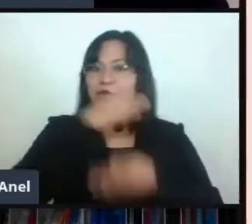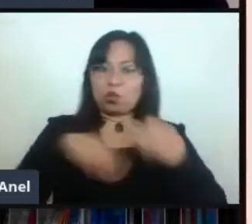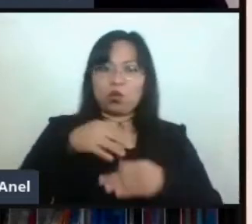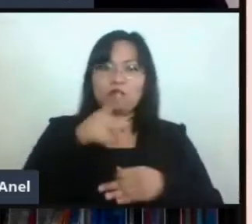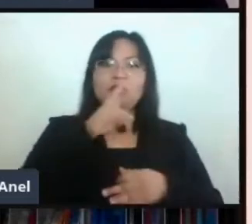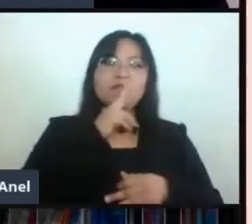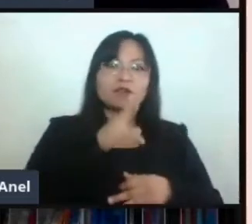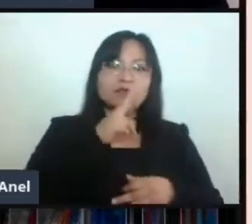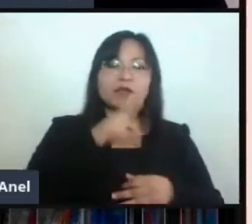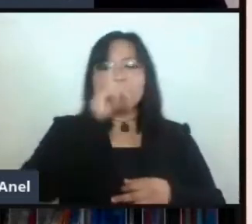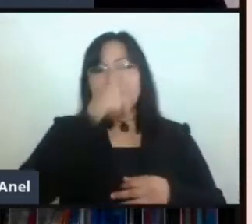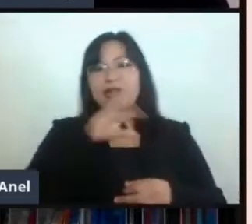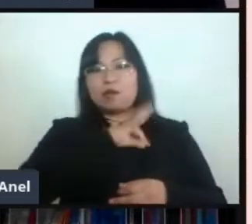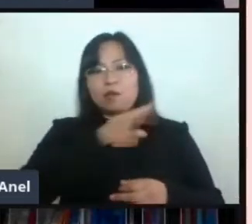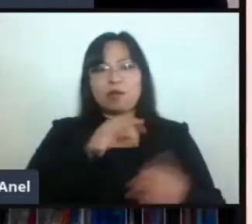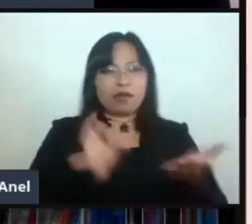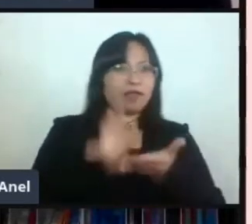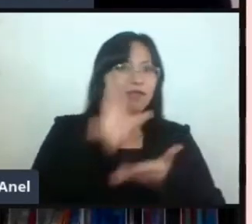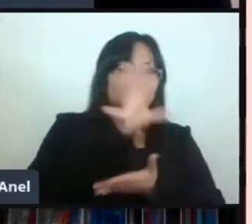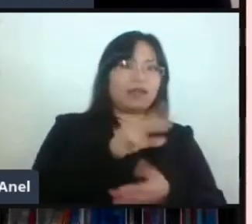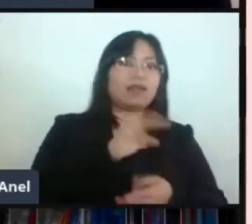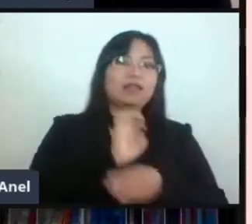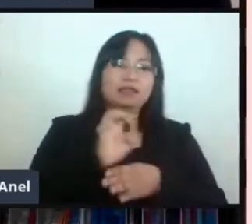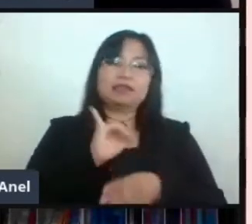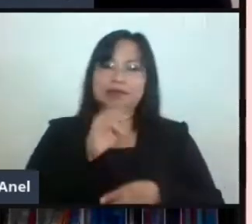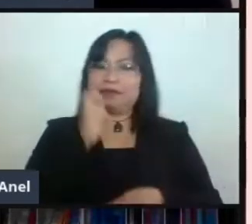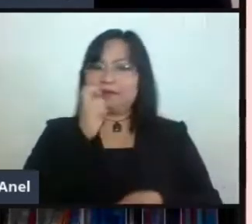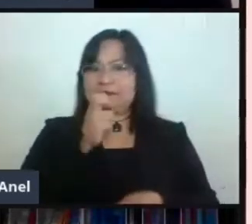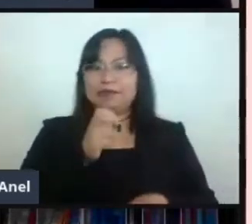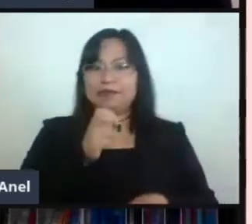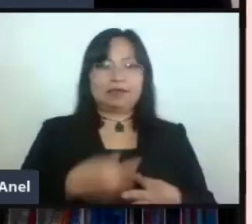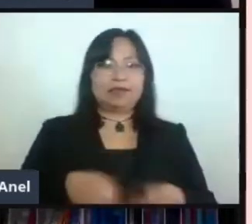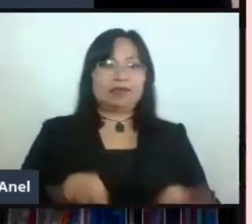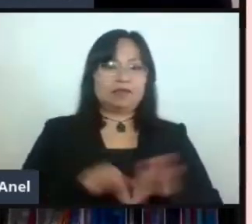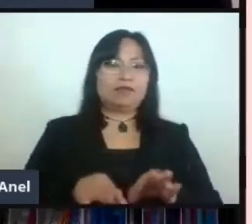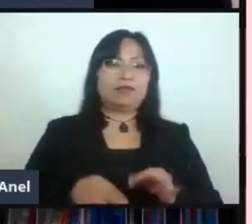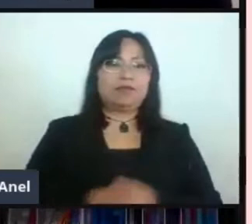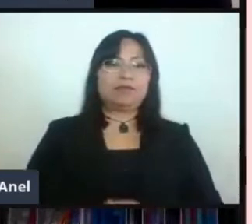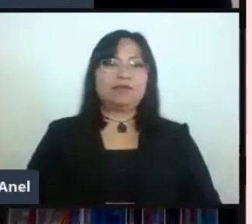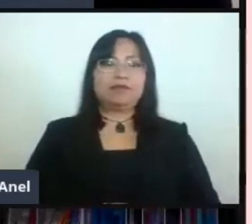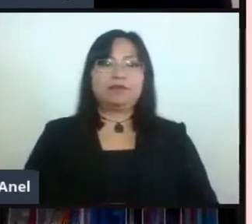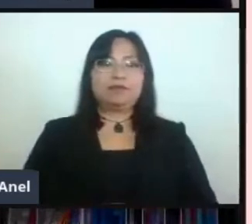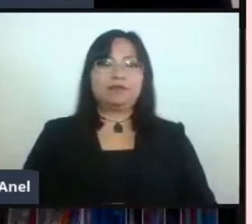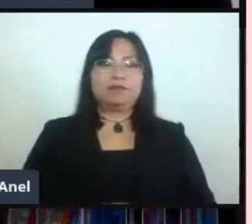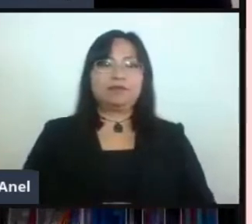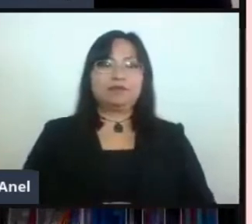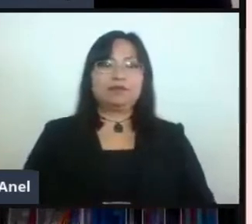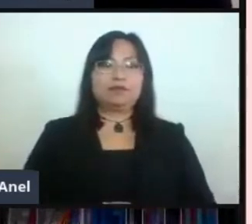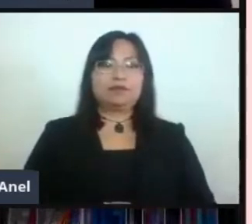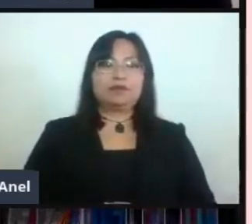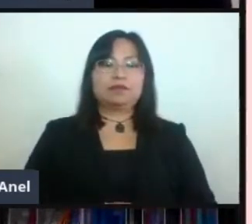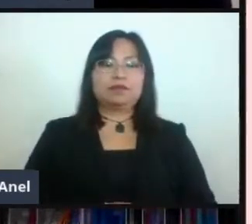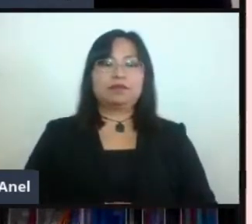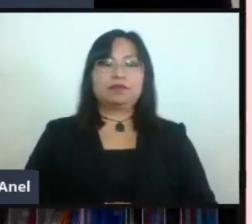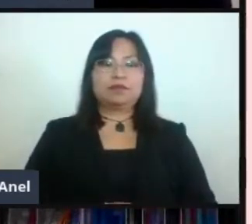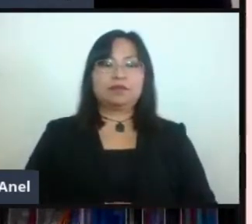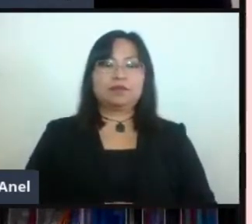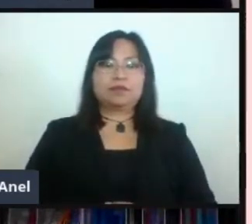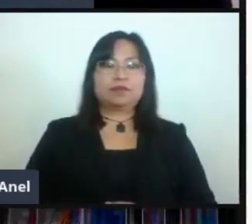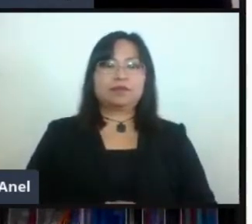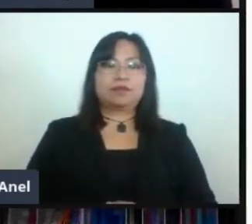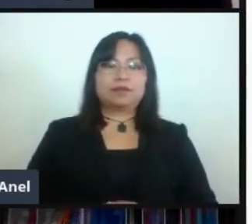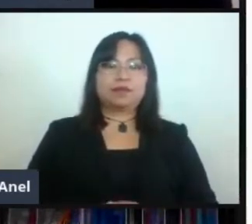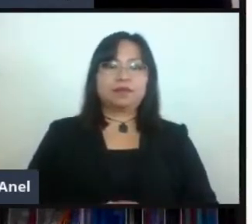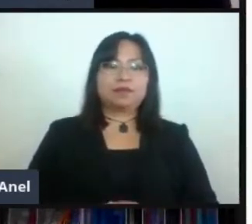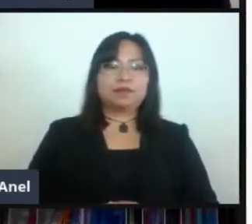mandar la guía, ¿no? Exactamente. Y algo que no he hecho, Carlos, es que no le he puesto. Ah, sí le puse el título, creí que no le había puesto.